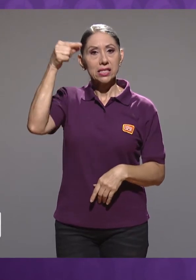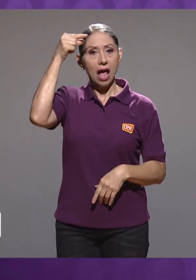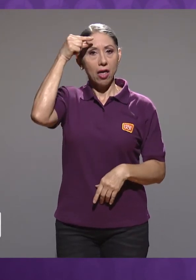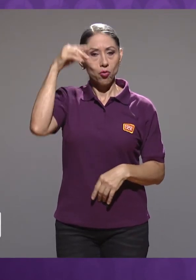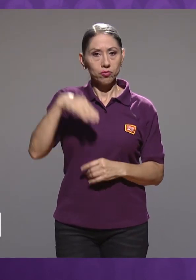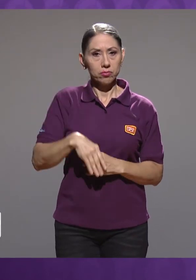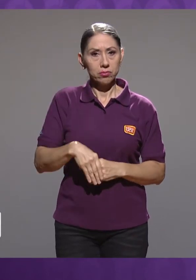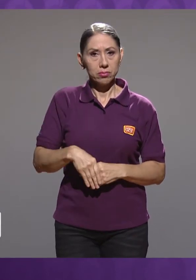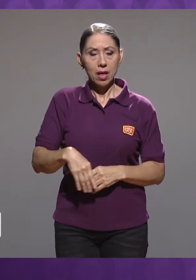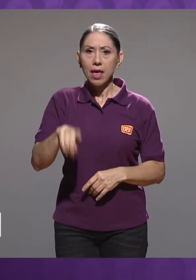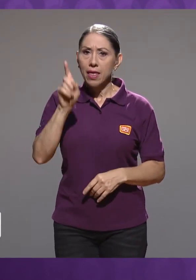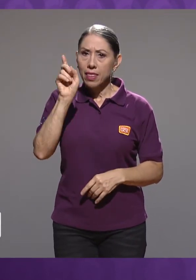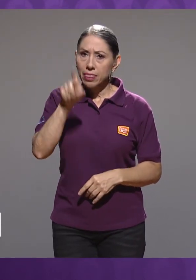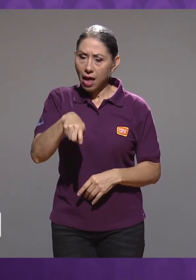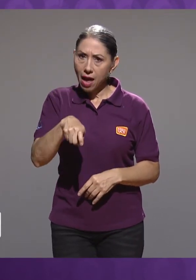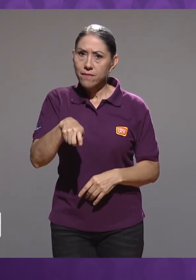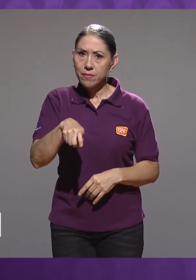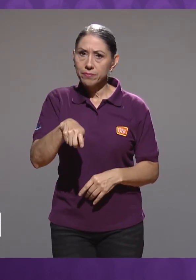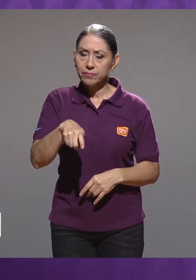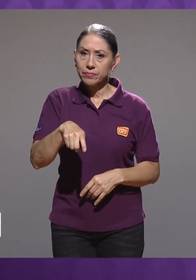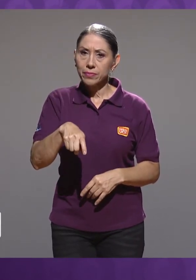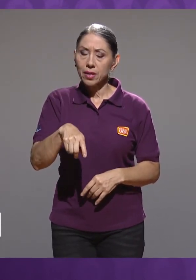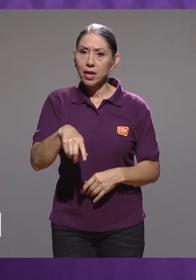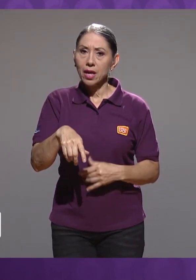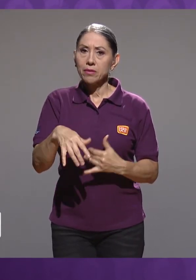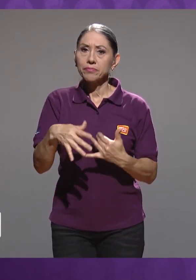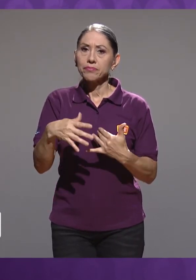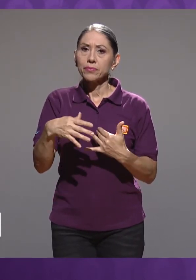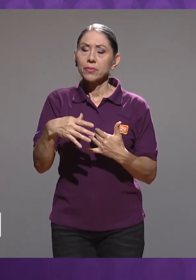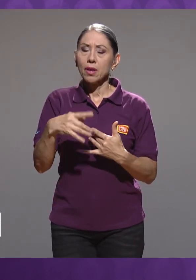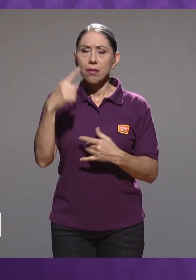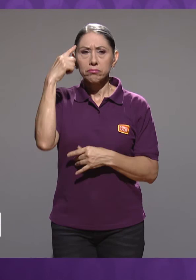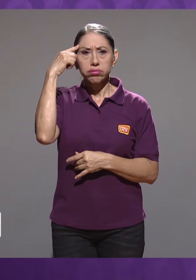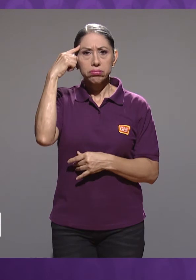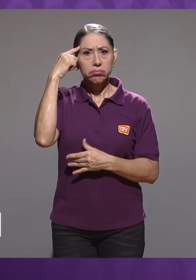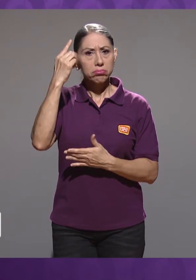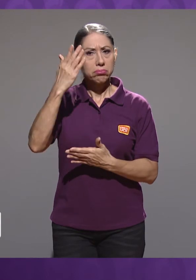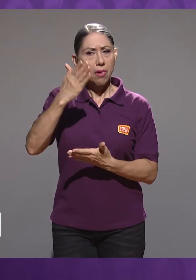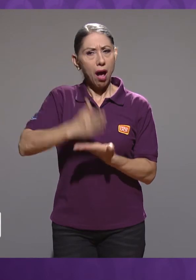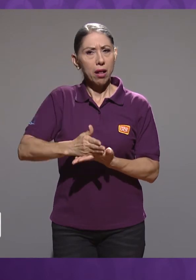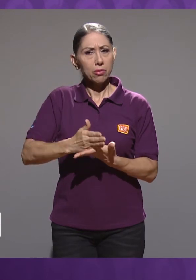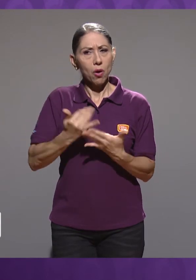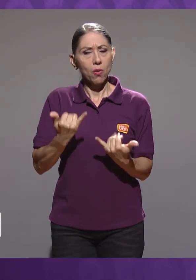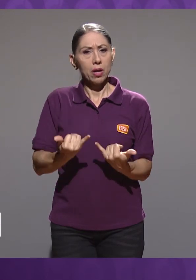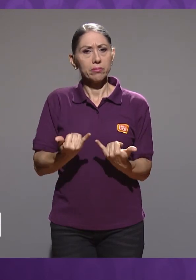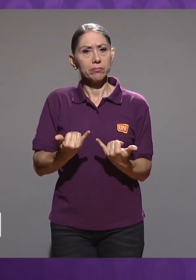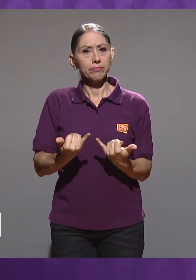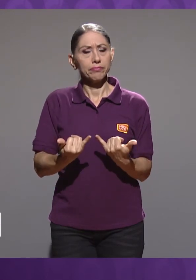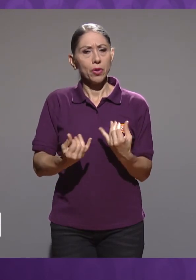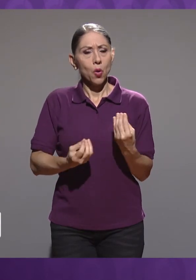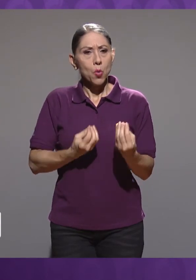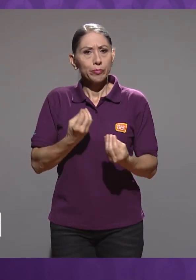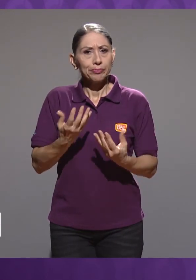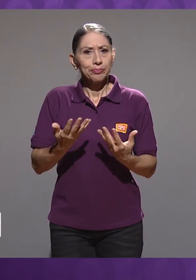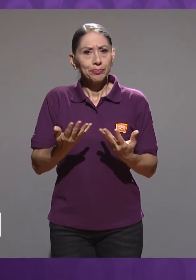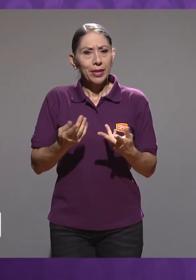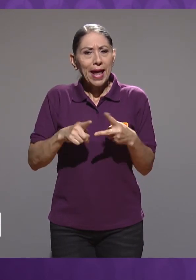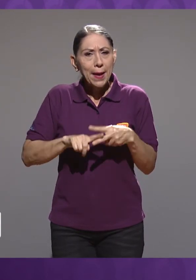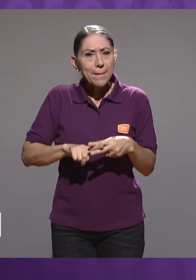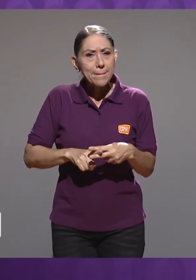tal tiene que, en esta parte, hacer un alto y